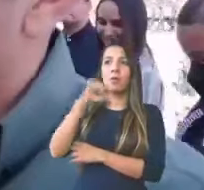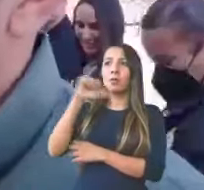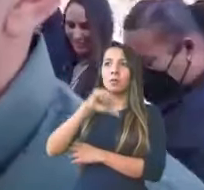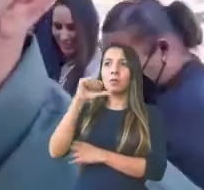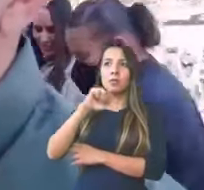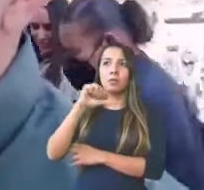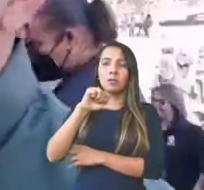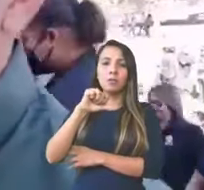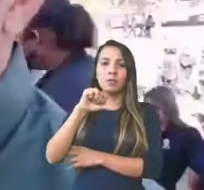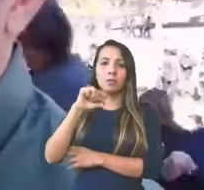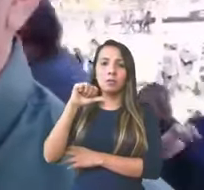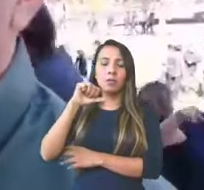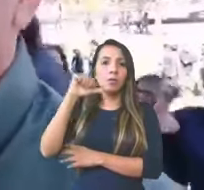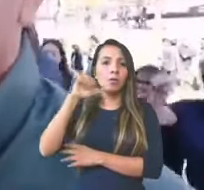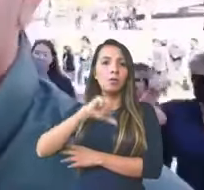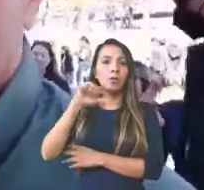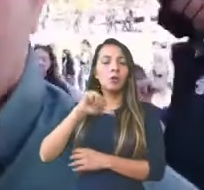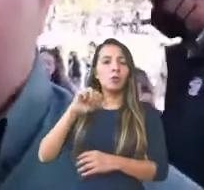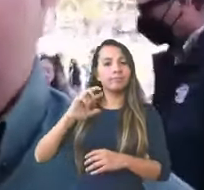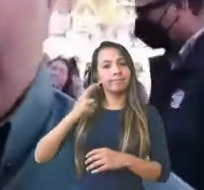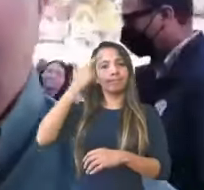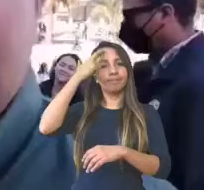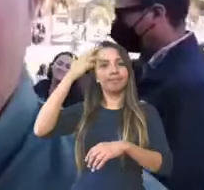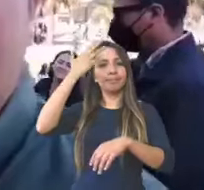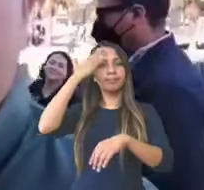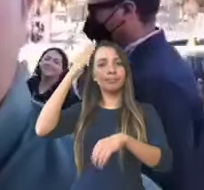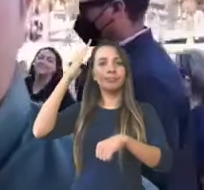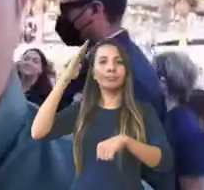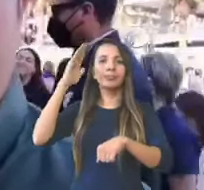se conmemora el